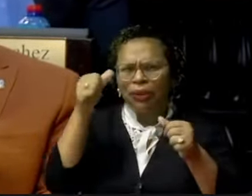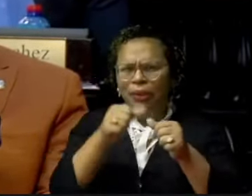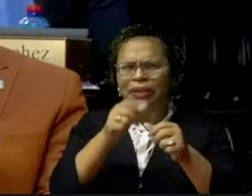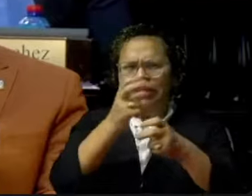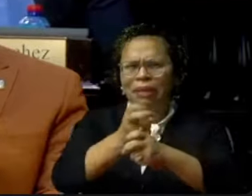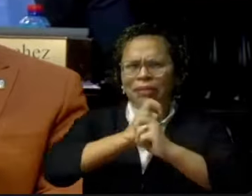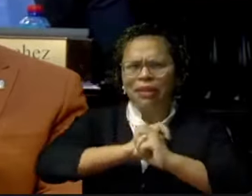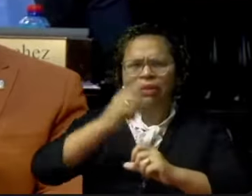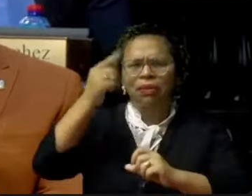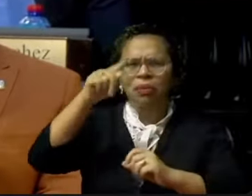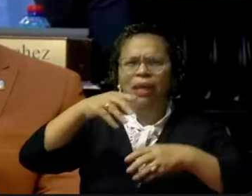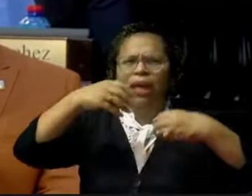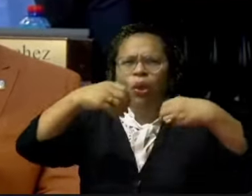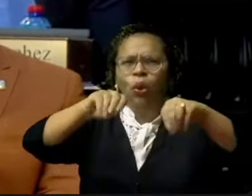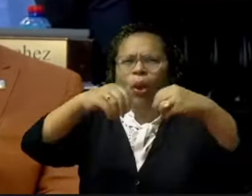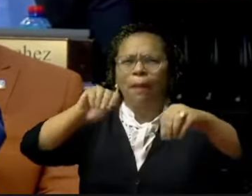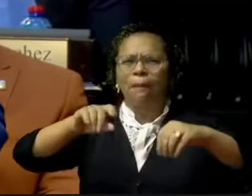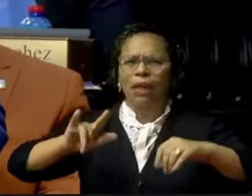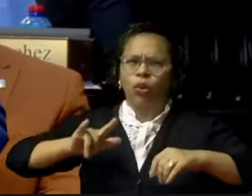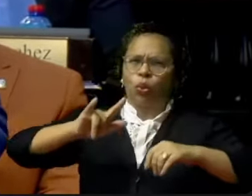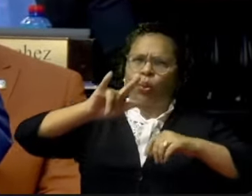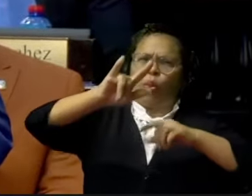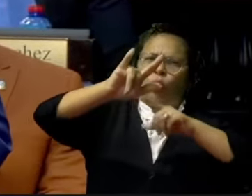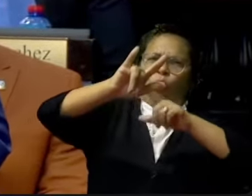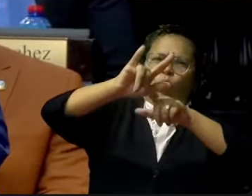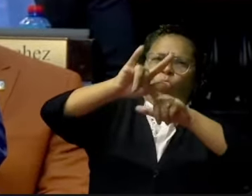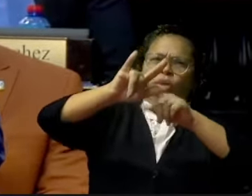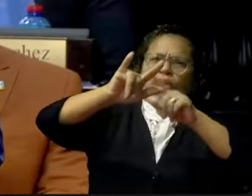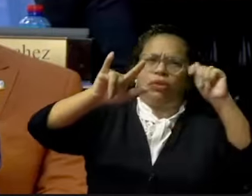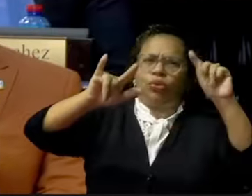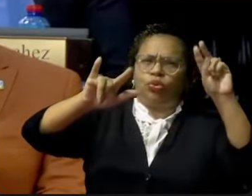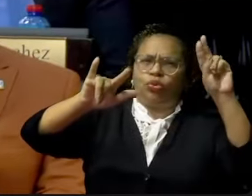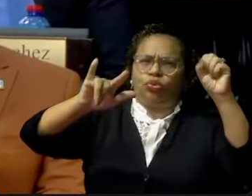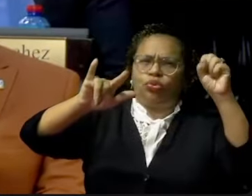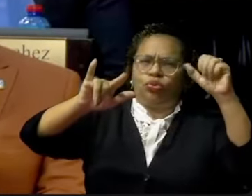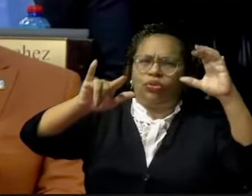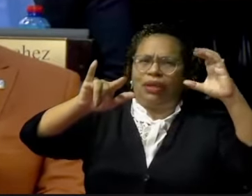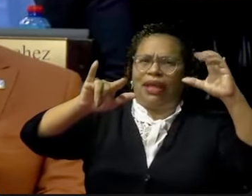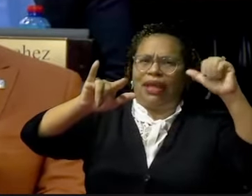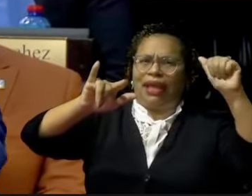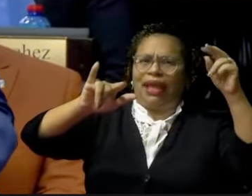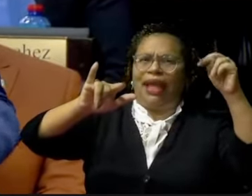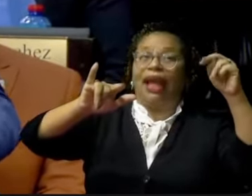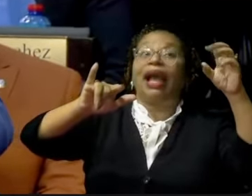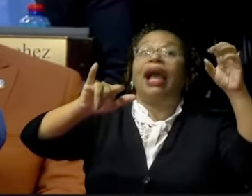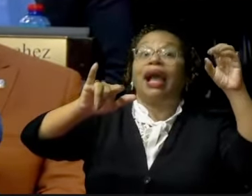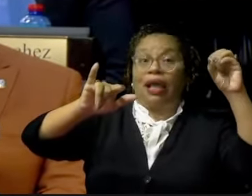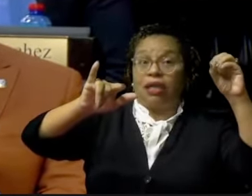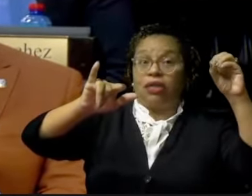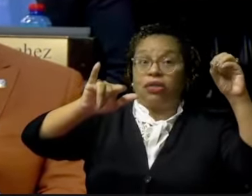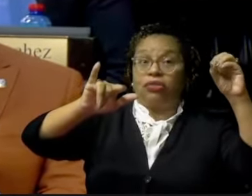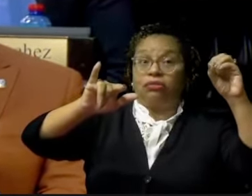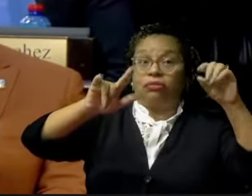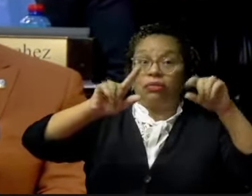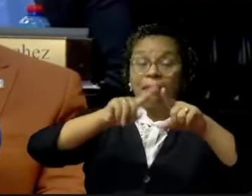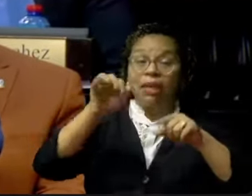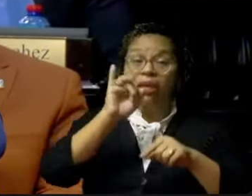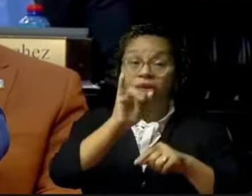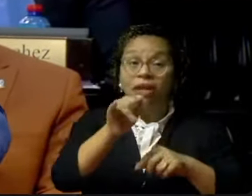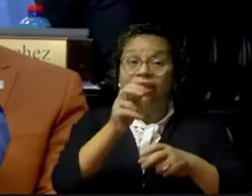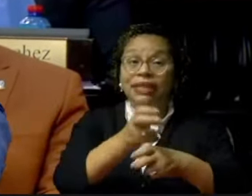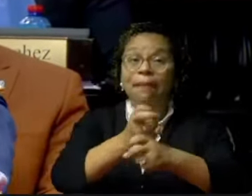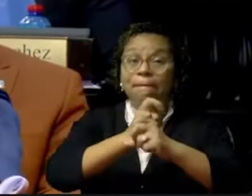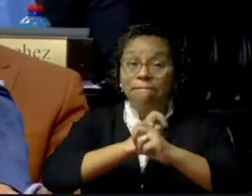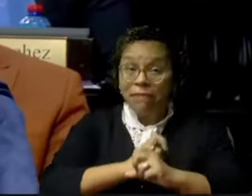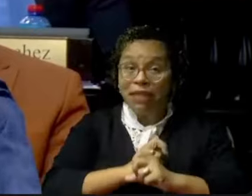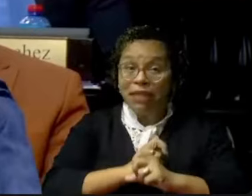préstamo está contemplado en la ley de presupuesto de este año. Está aquí. Y hay